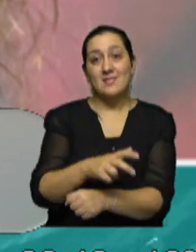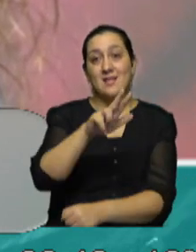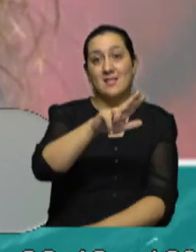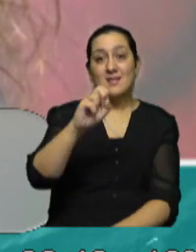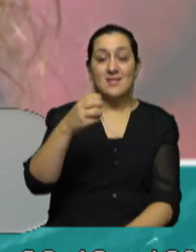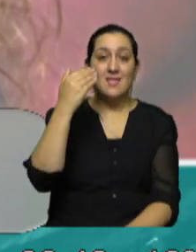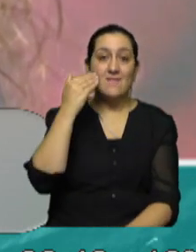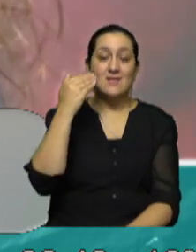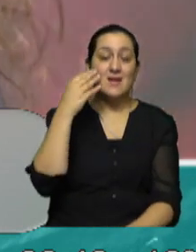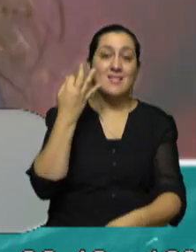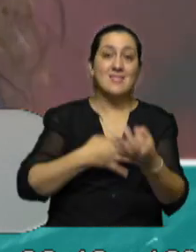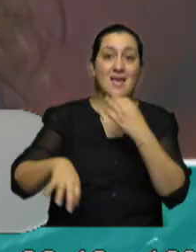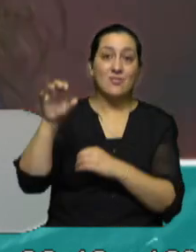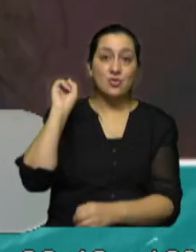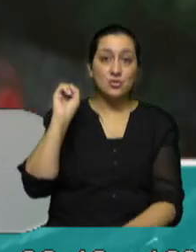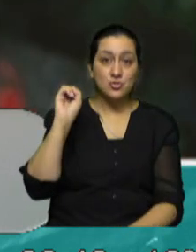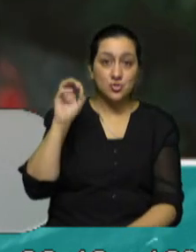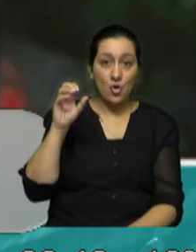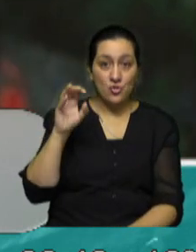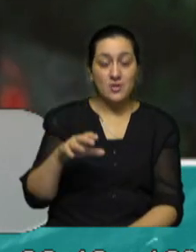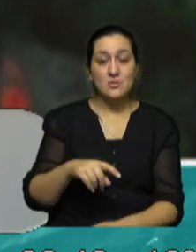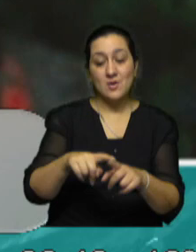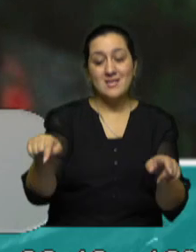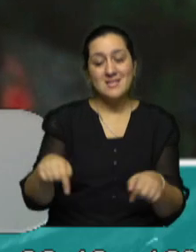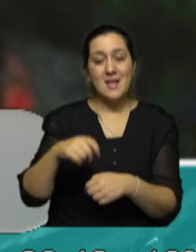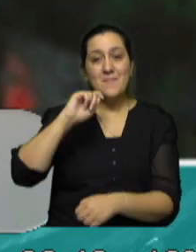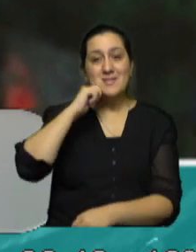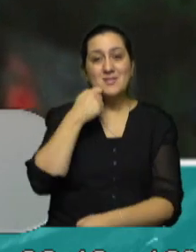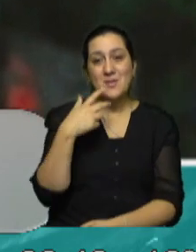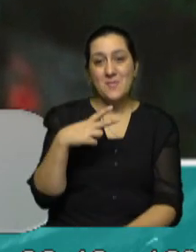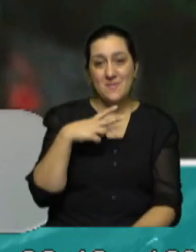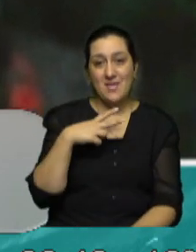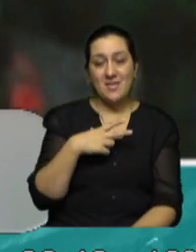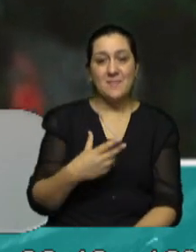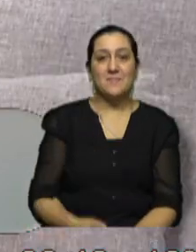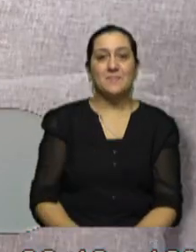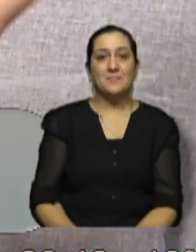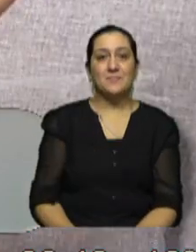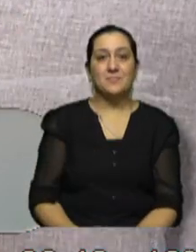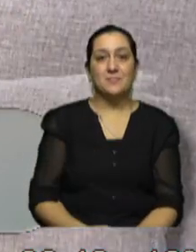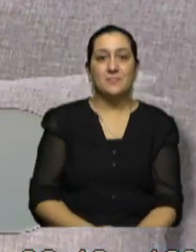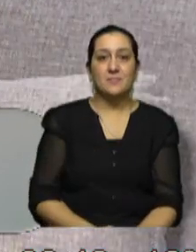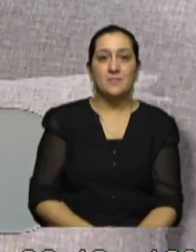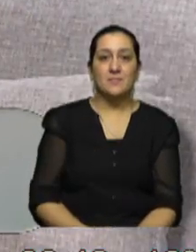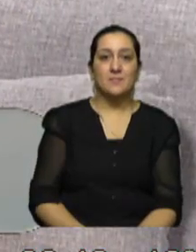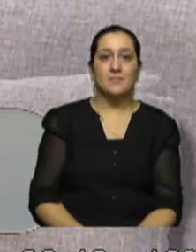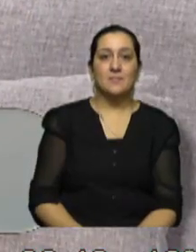ovalzo del teatro zoder una sala hermosa íntima y Viste que ahora de la onda es tipo tenés